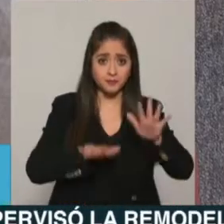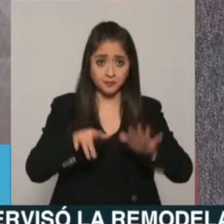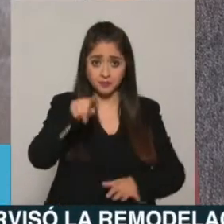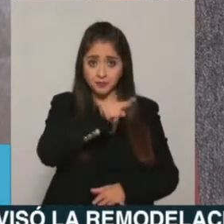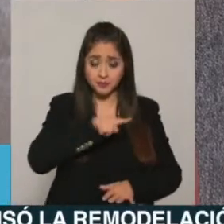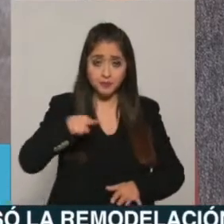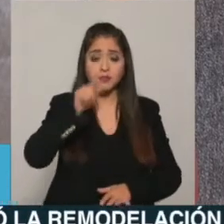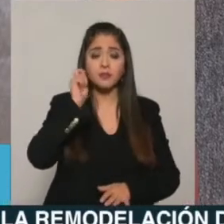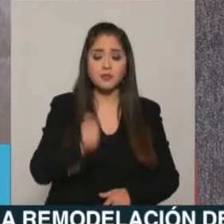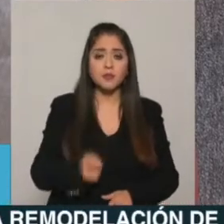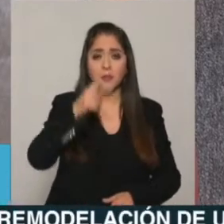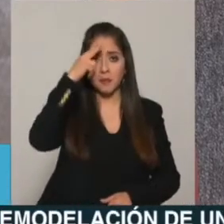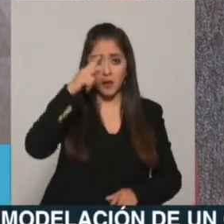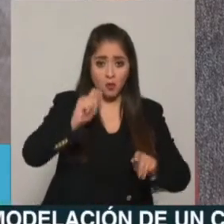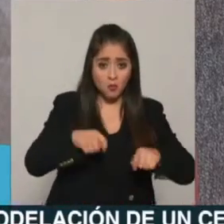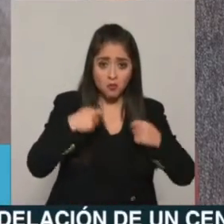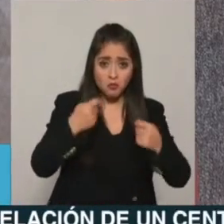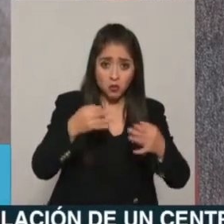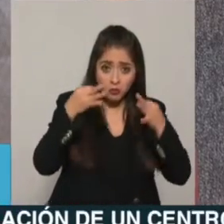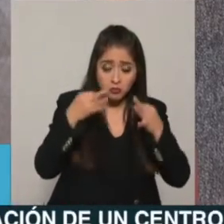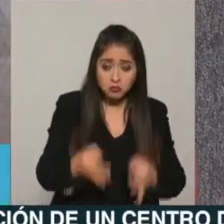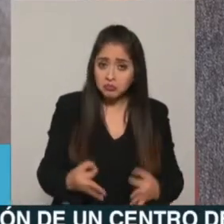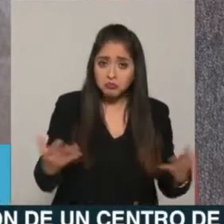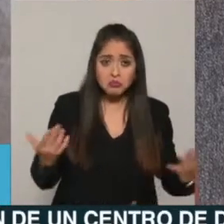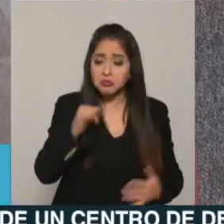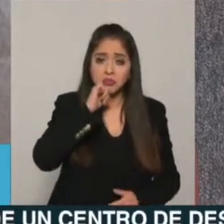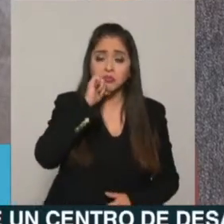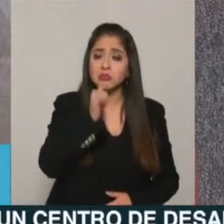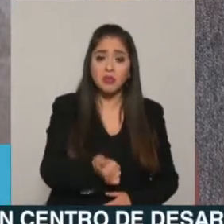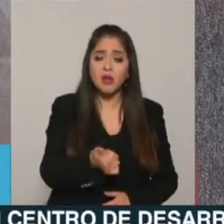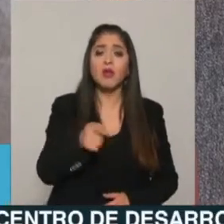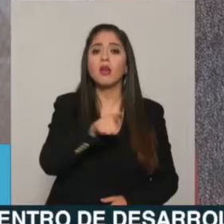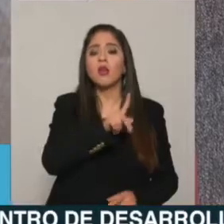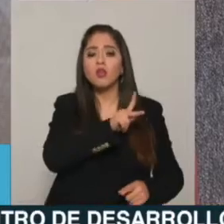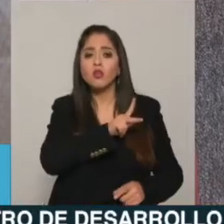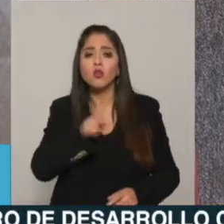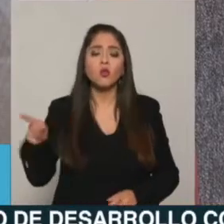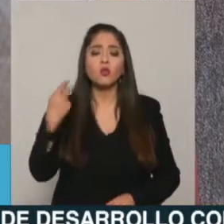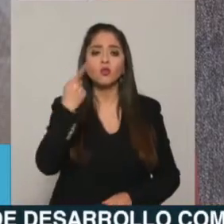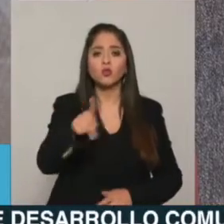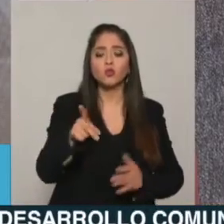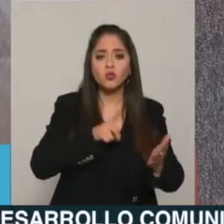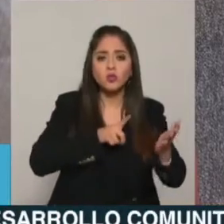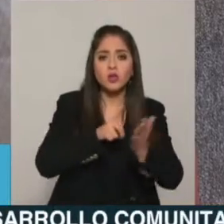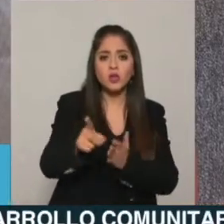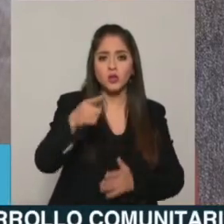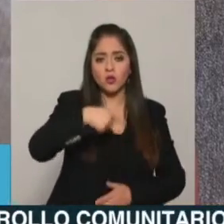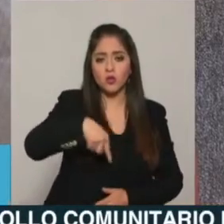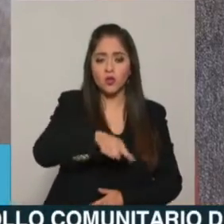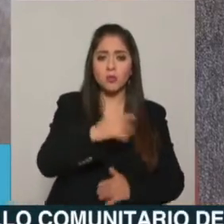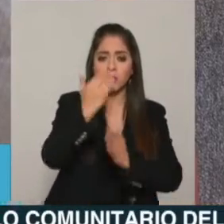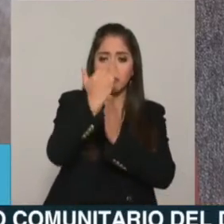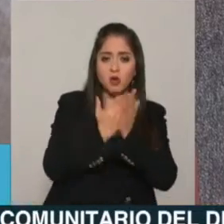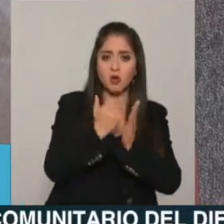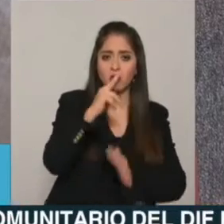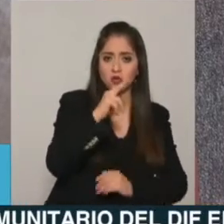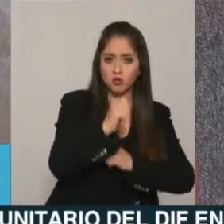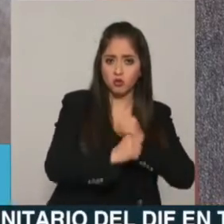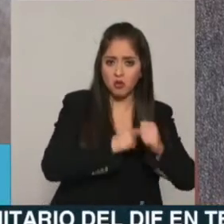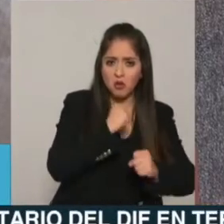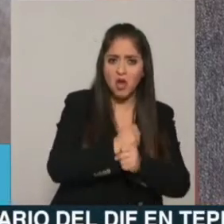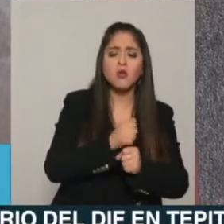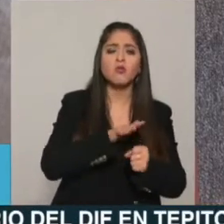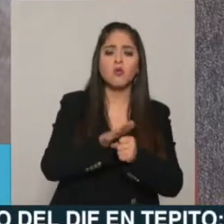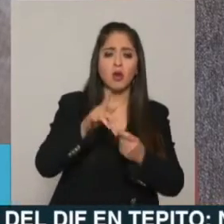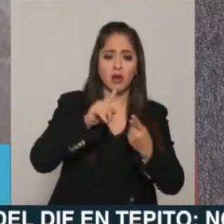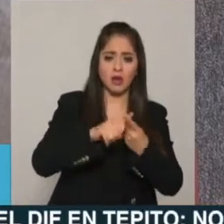forma adecuada. Cuando el Estado no garantiza de forma adecuada todos los derechos a los menores de edad, como son